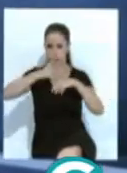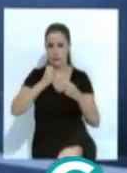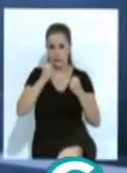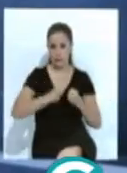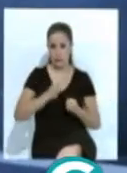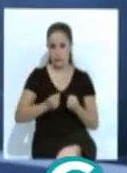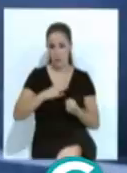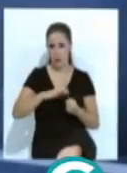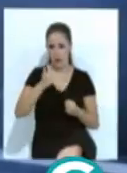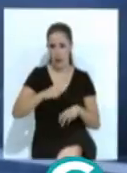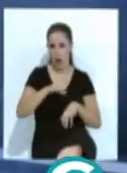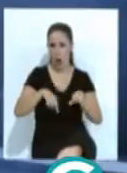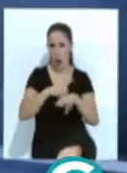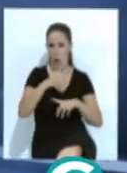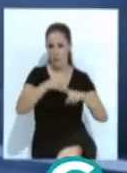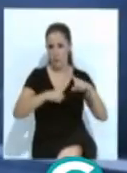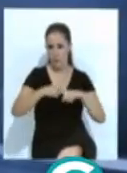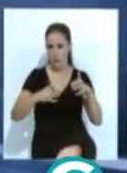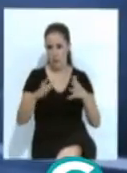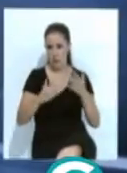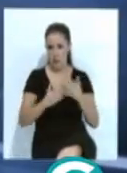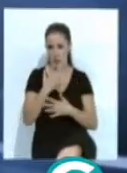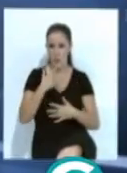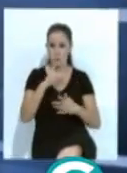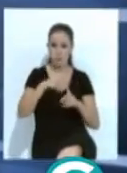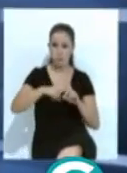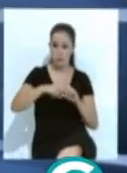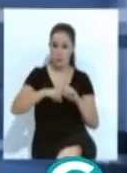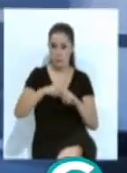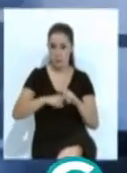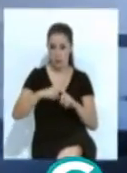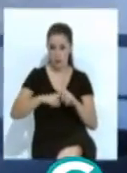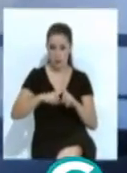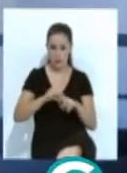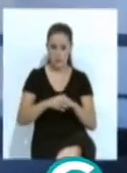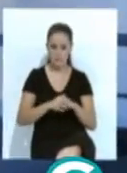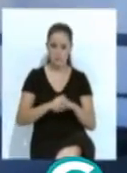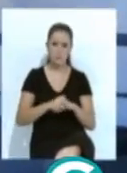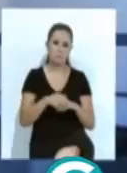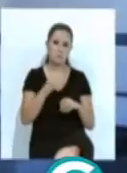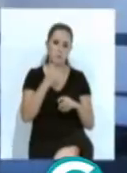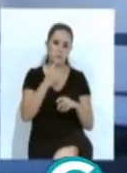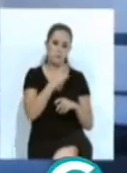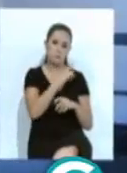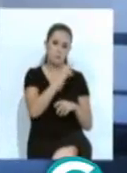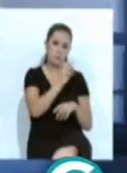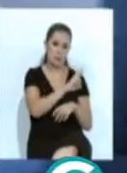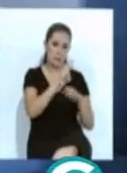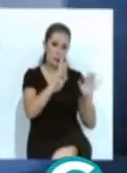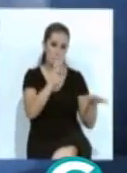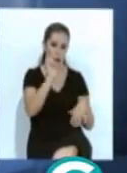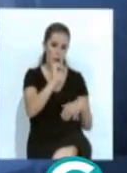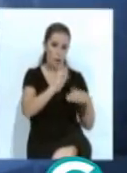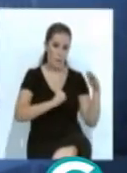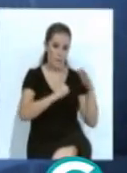intensas en las horas centrales del día. Los valores extremos en cuanto a las temperaturas variarán. Entre los 28